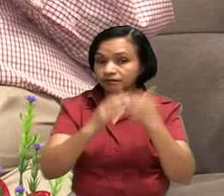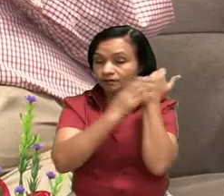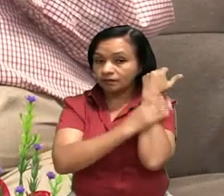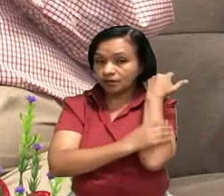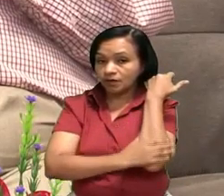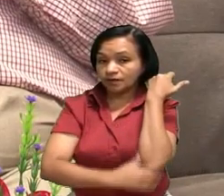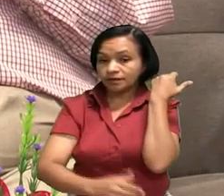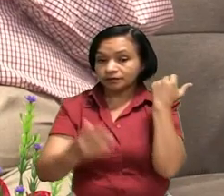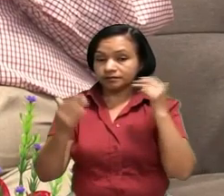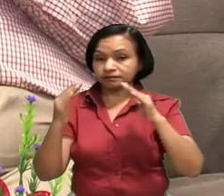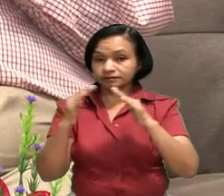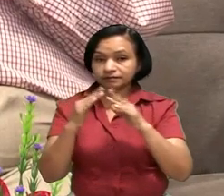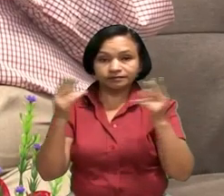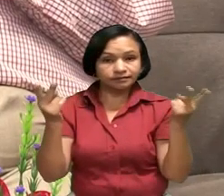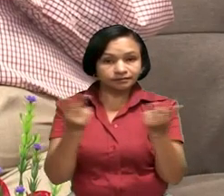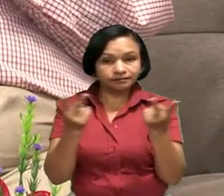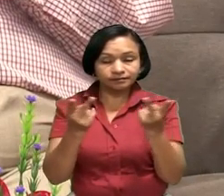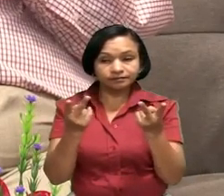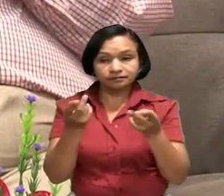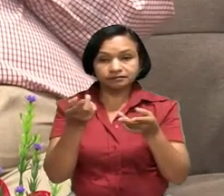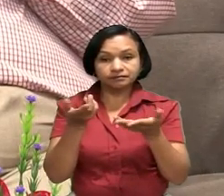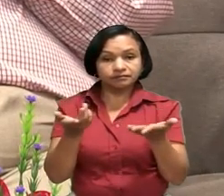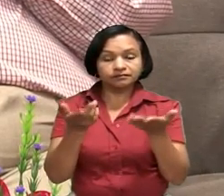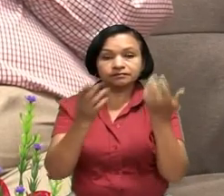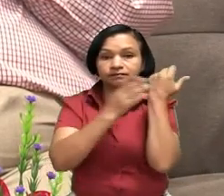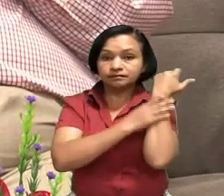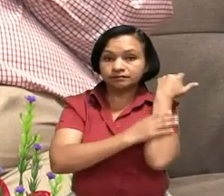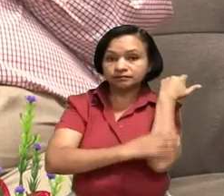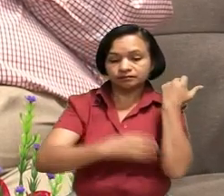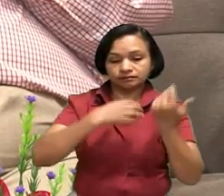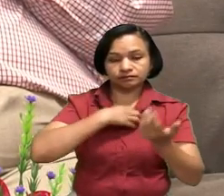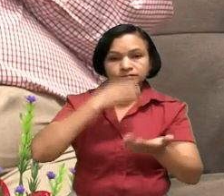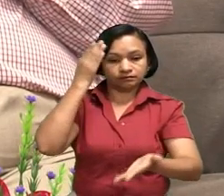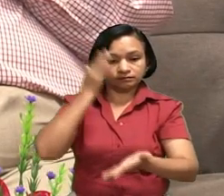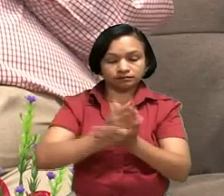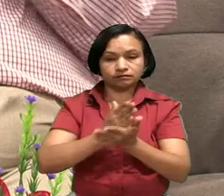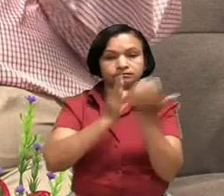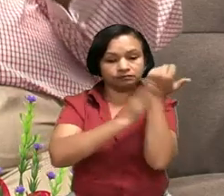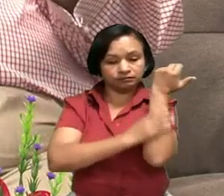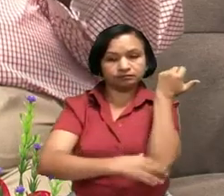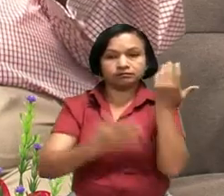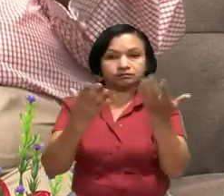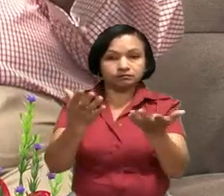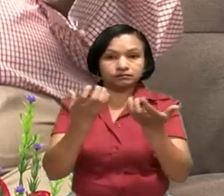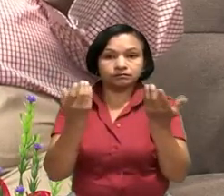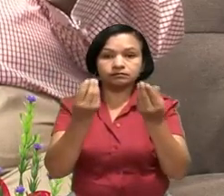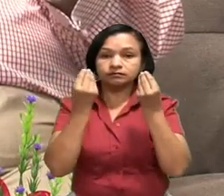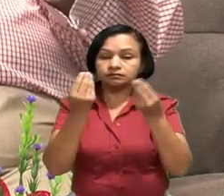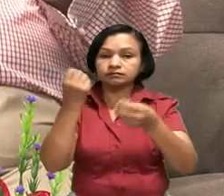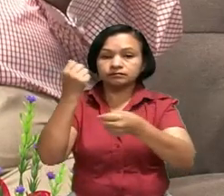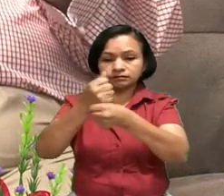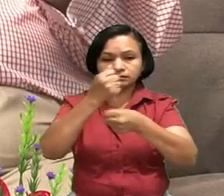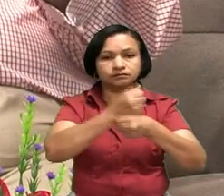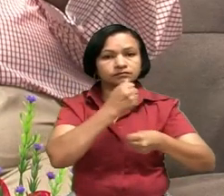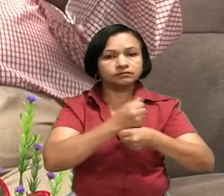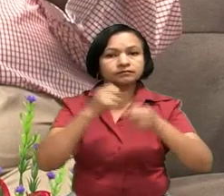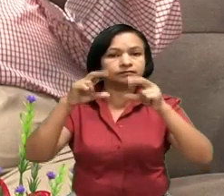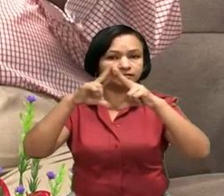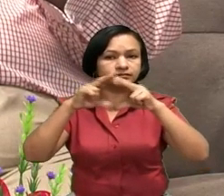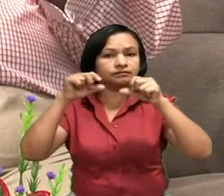condición en la que naces sos pobre porque vos decidiste ser pobre al final hay mucho trabajo aquí en el país